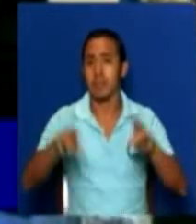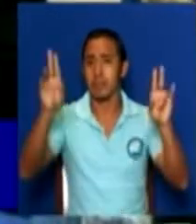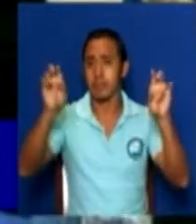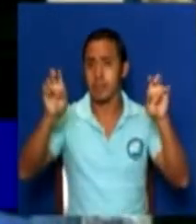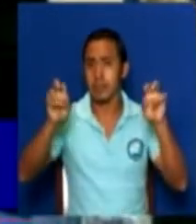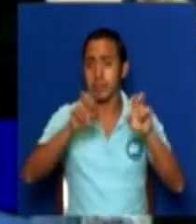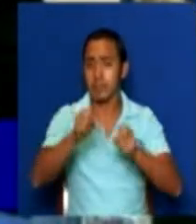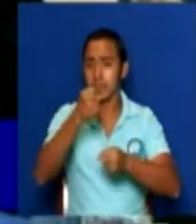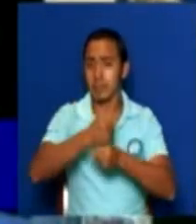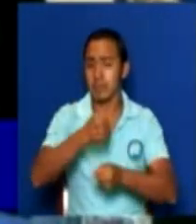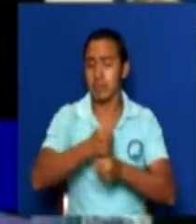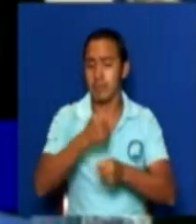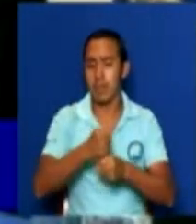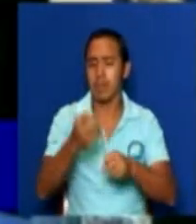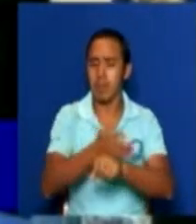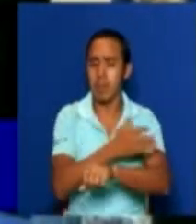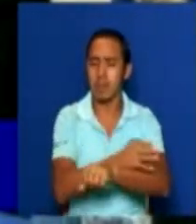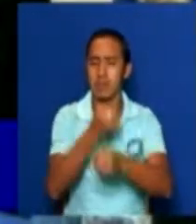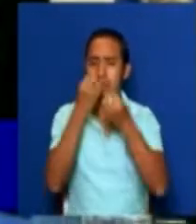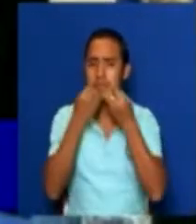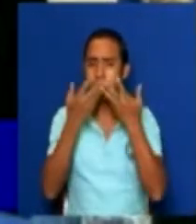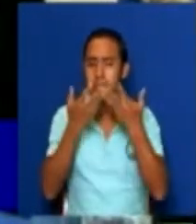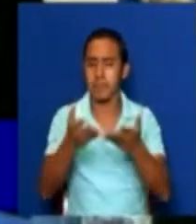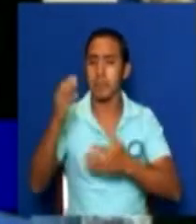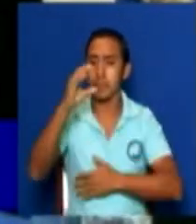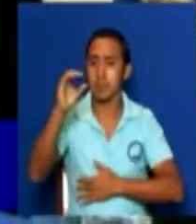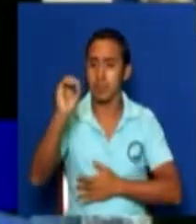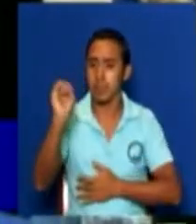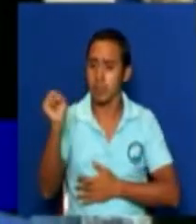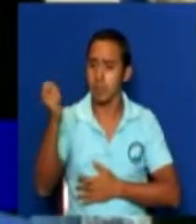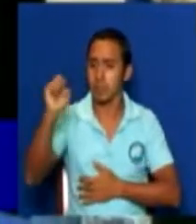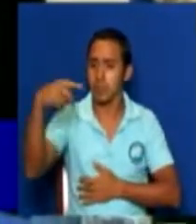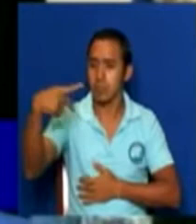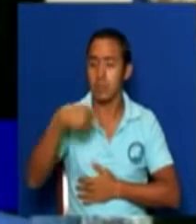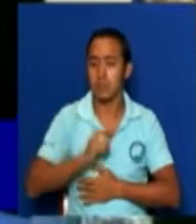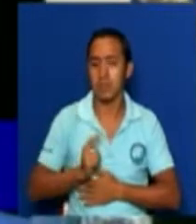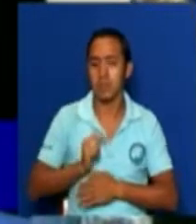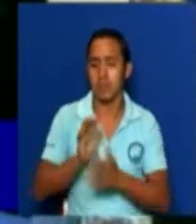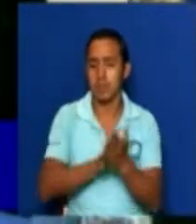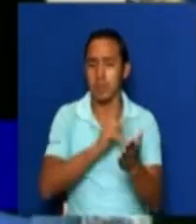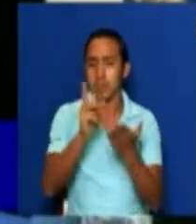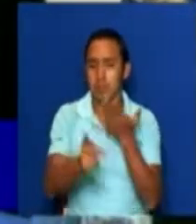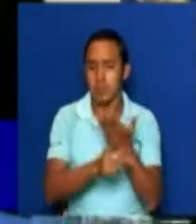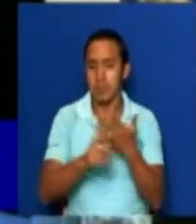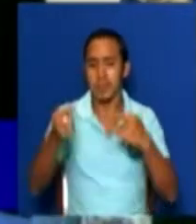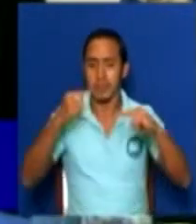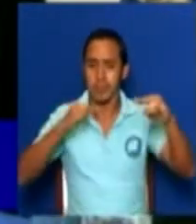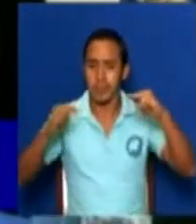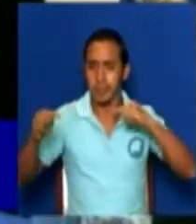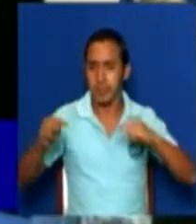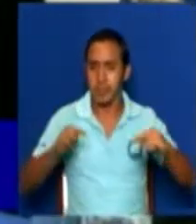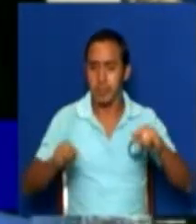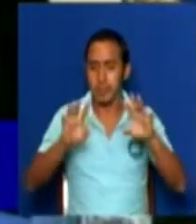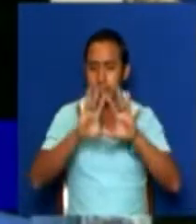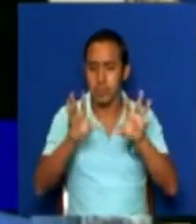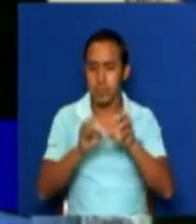del empleo, yo mencionaba que nosotros en COSEP tenemos un programa, una estrategia